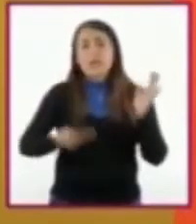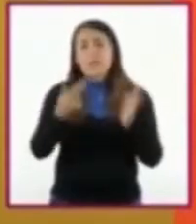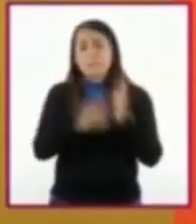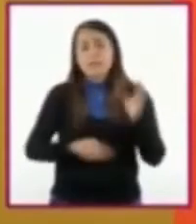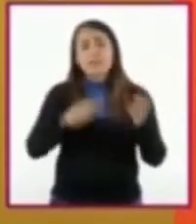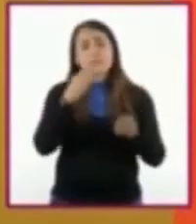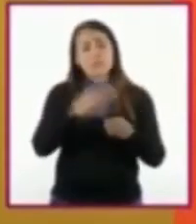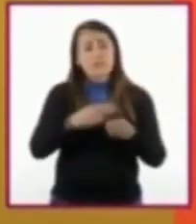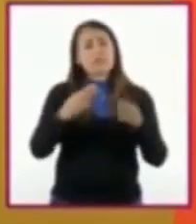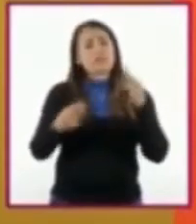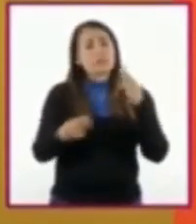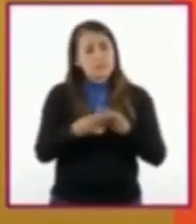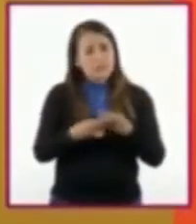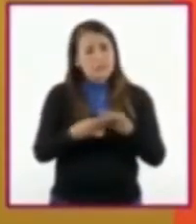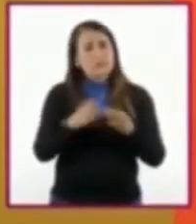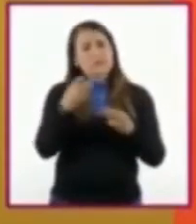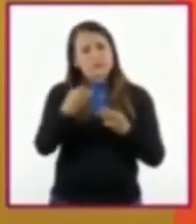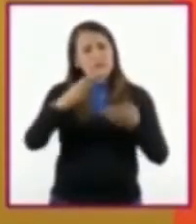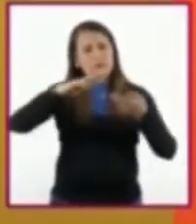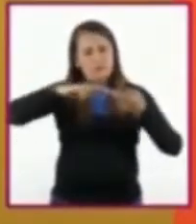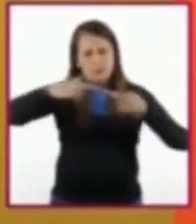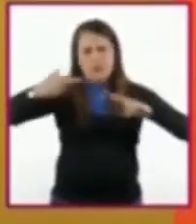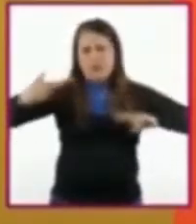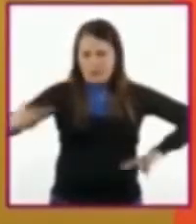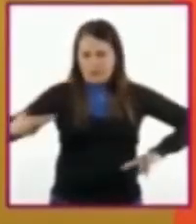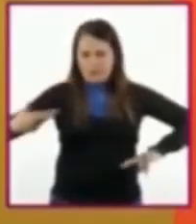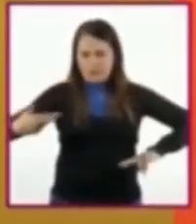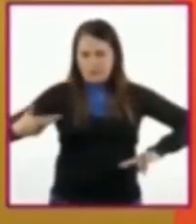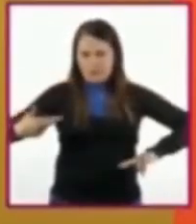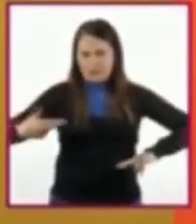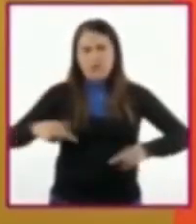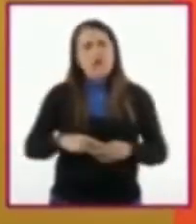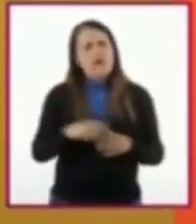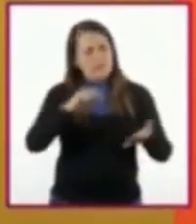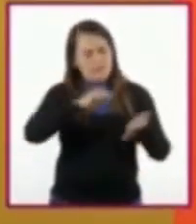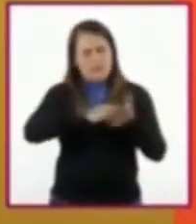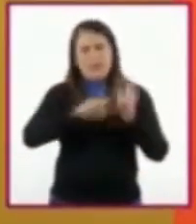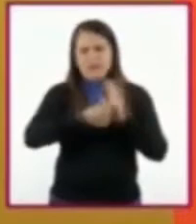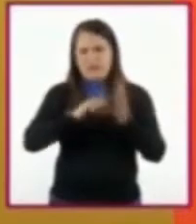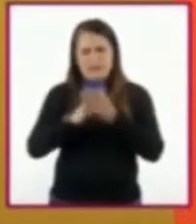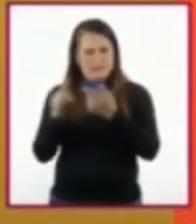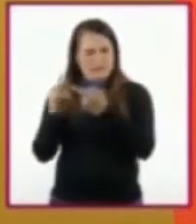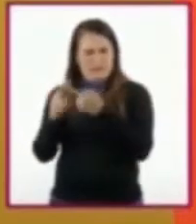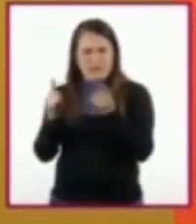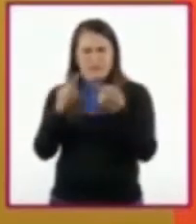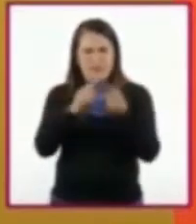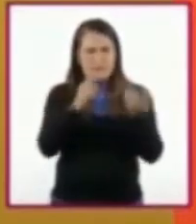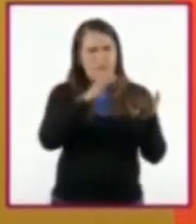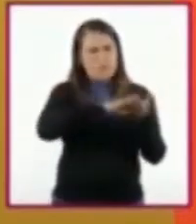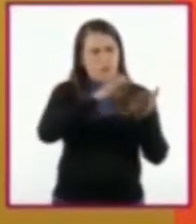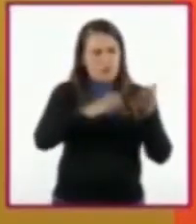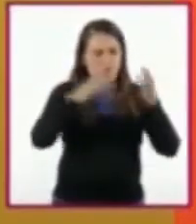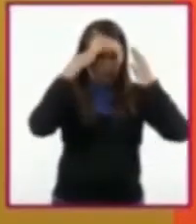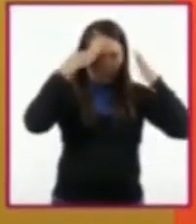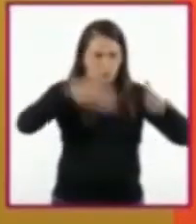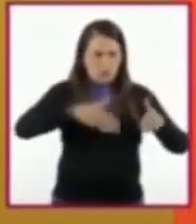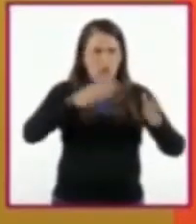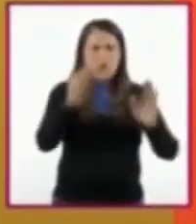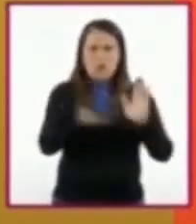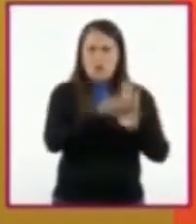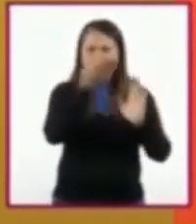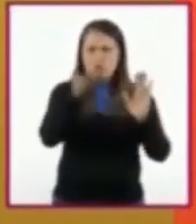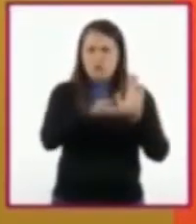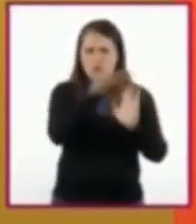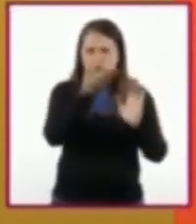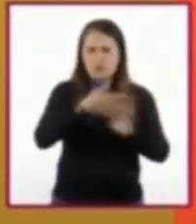materiales tienen una estrecha relación, de manera que todas las distintas técnicas, en este caso la de construcción, se deben principalmente